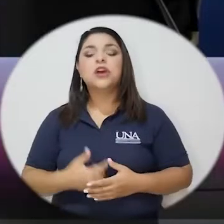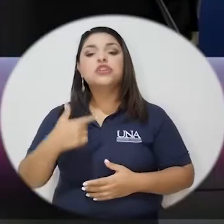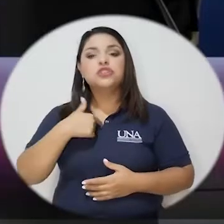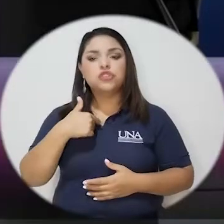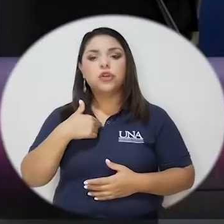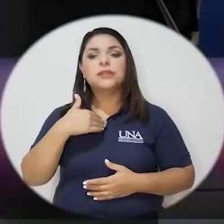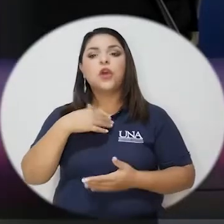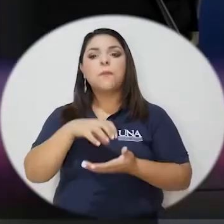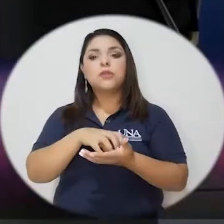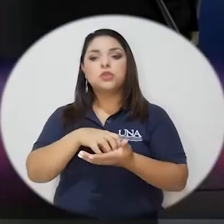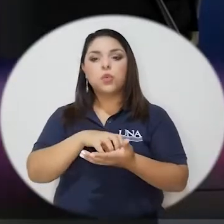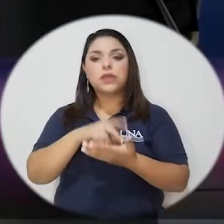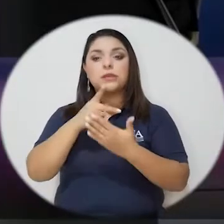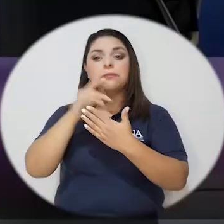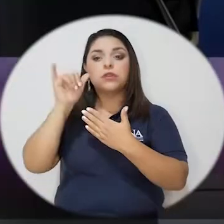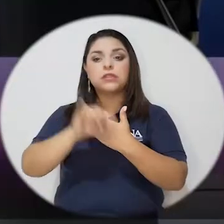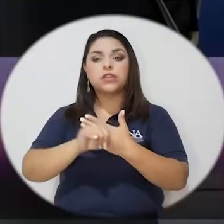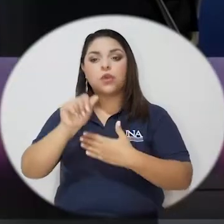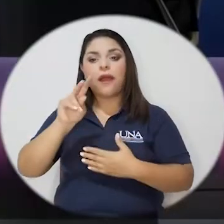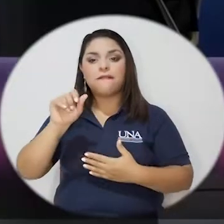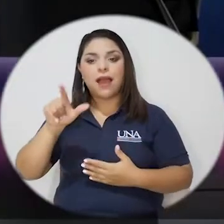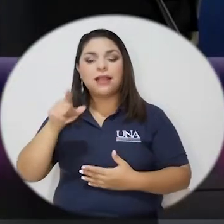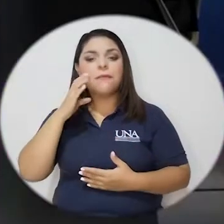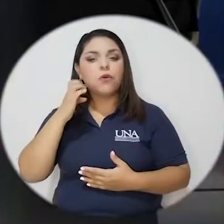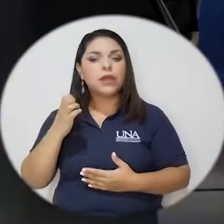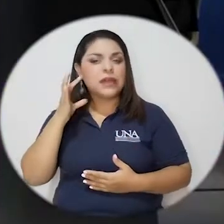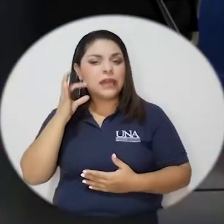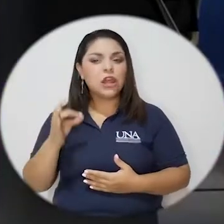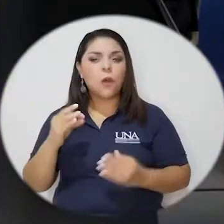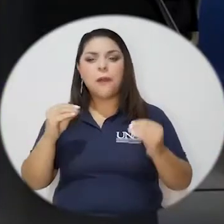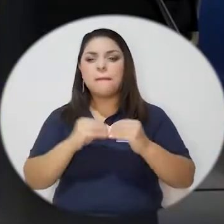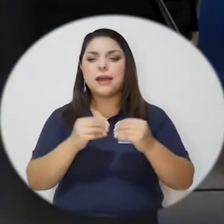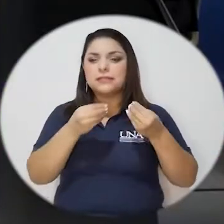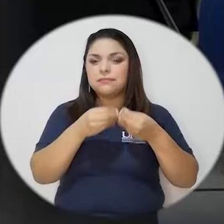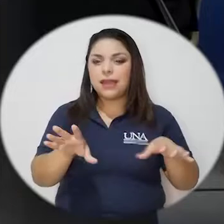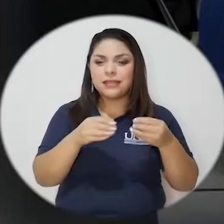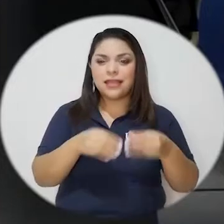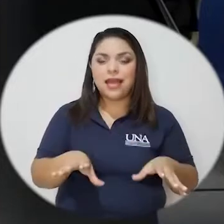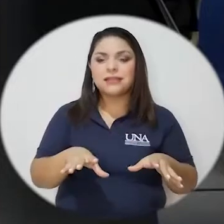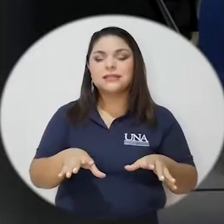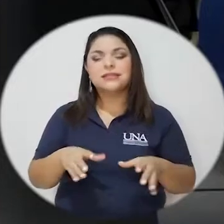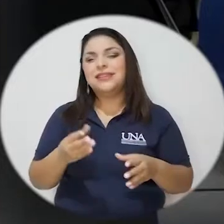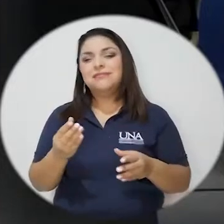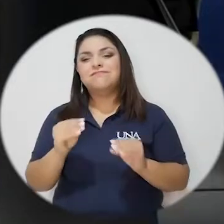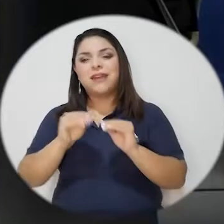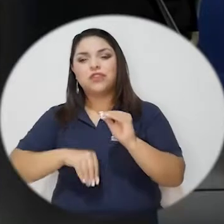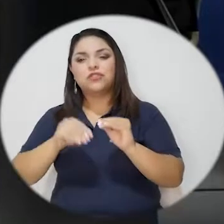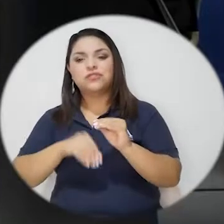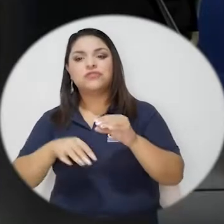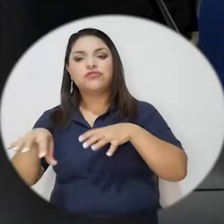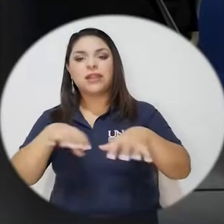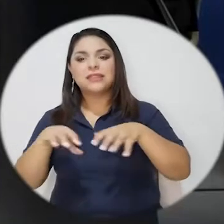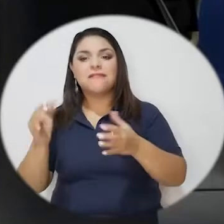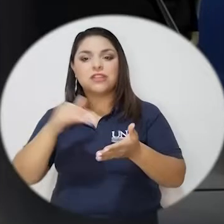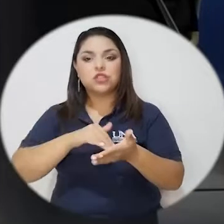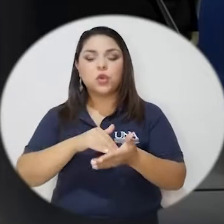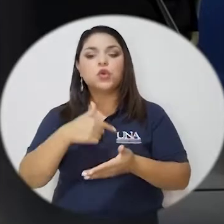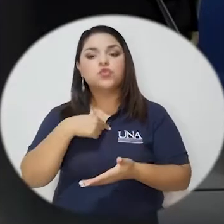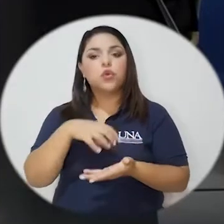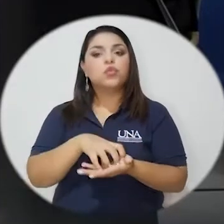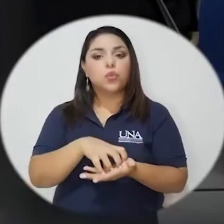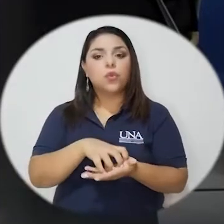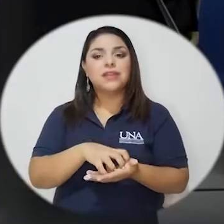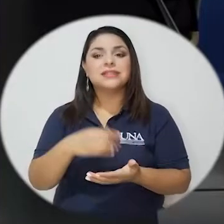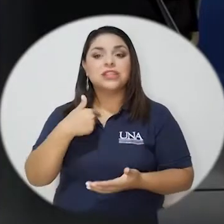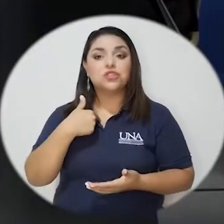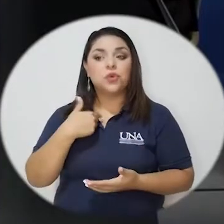como don Welmer, creo que a veces trata de limpiar más pérdidas, posibles pérdidas y menos que reactivación, o sea, tengo